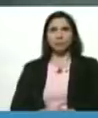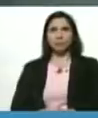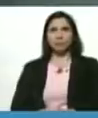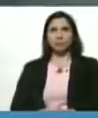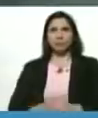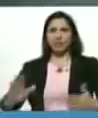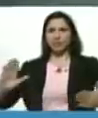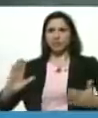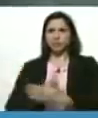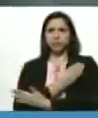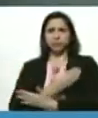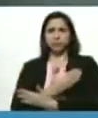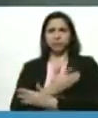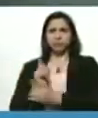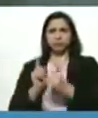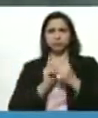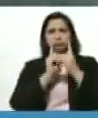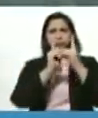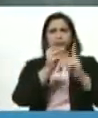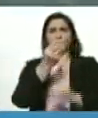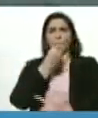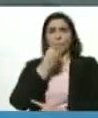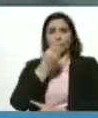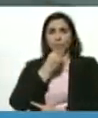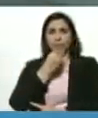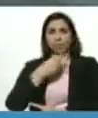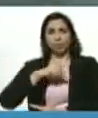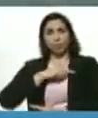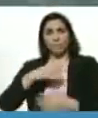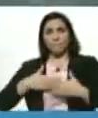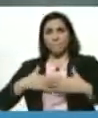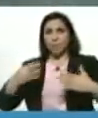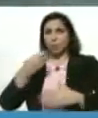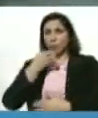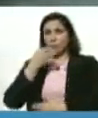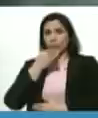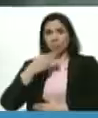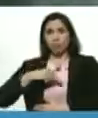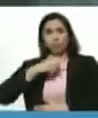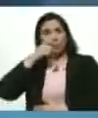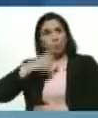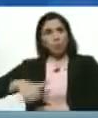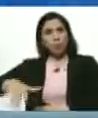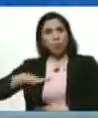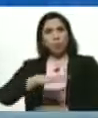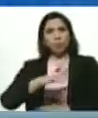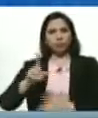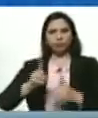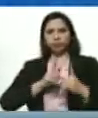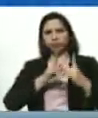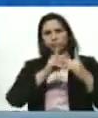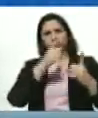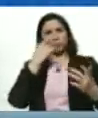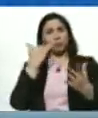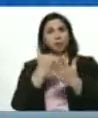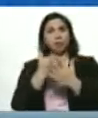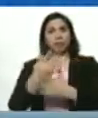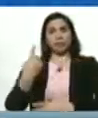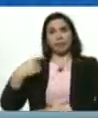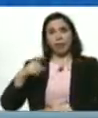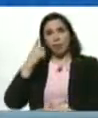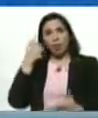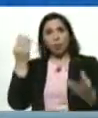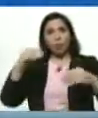quitarle a sí han perseguido el alimento y hemos garantizado el alimento de nuestro pueblo han perseguido miren teníamos un